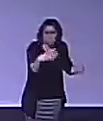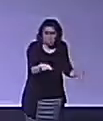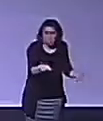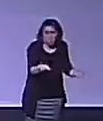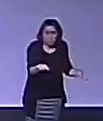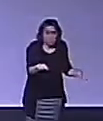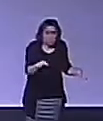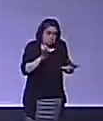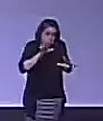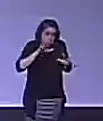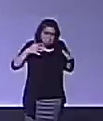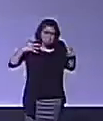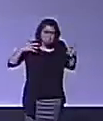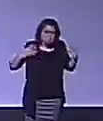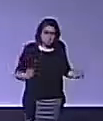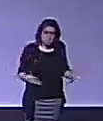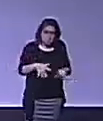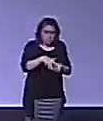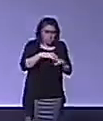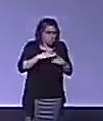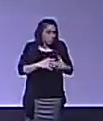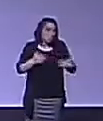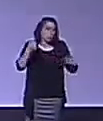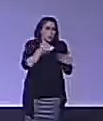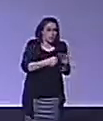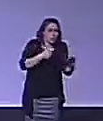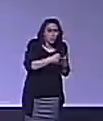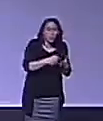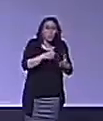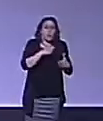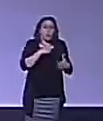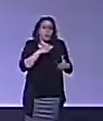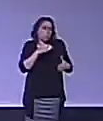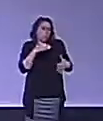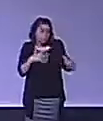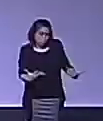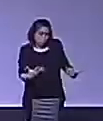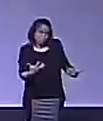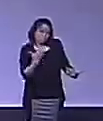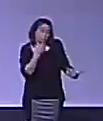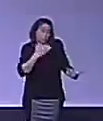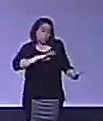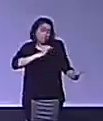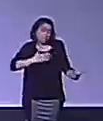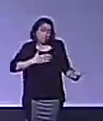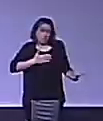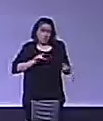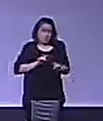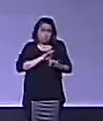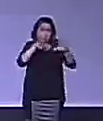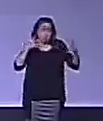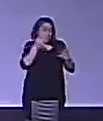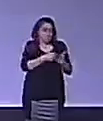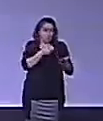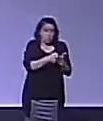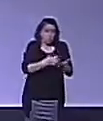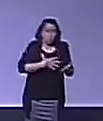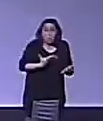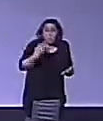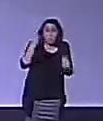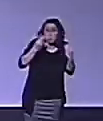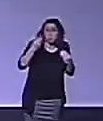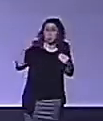rodea, estas reivindicaciones que fundamentalmente mañana vamos a vivir, pues han sido siempre así. Y eso no es